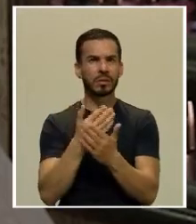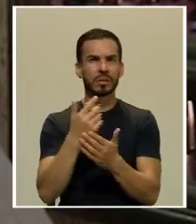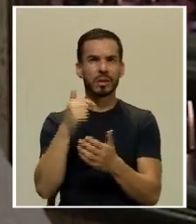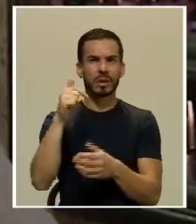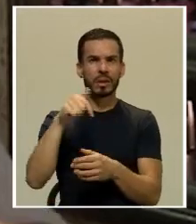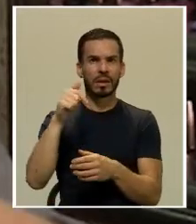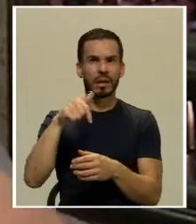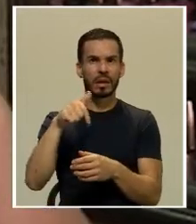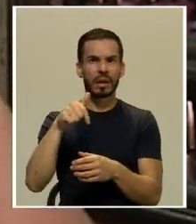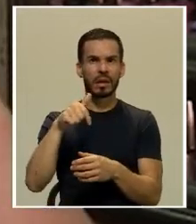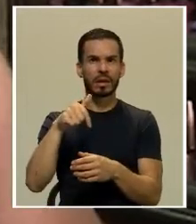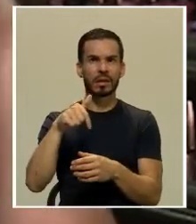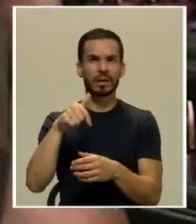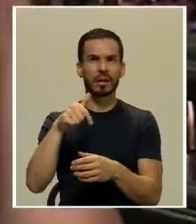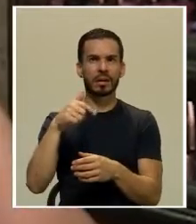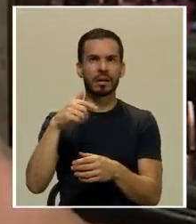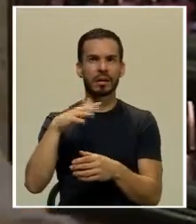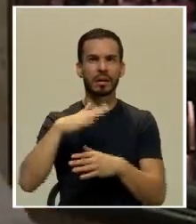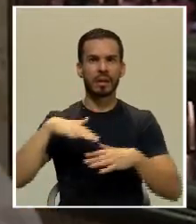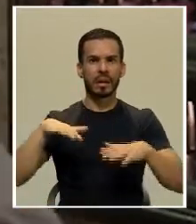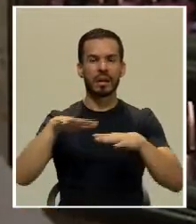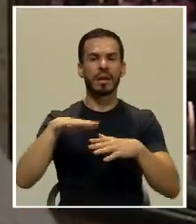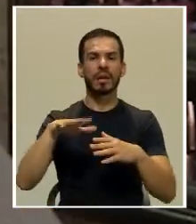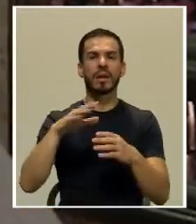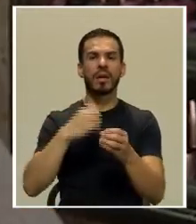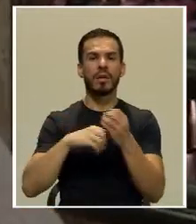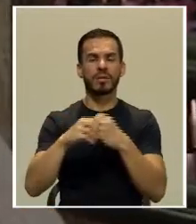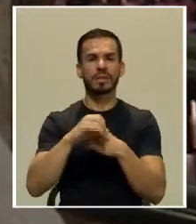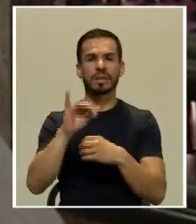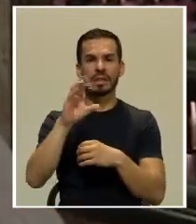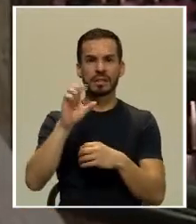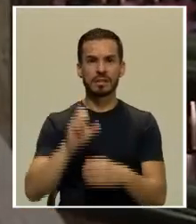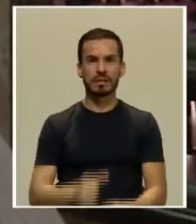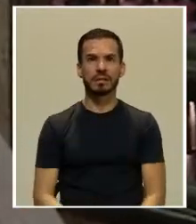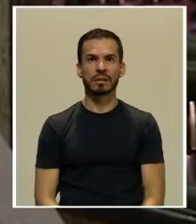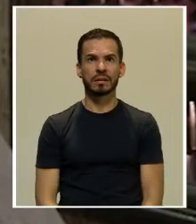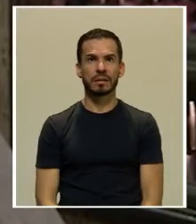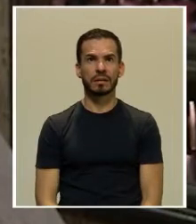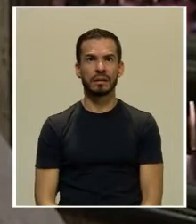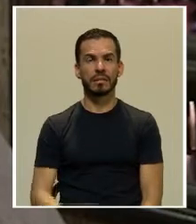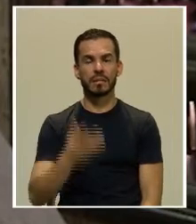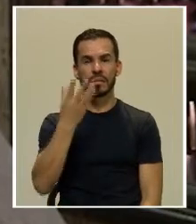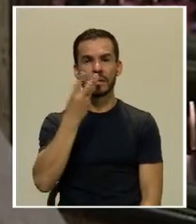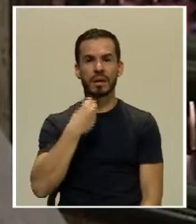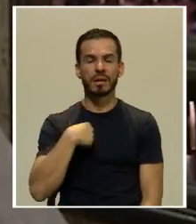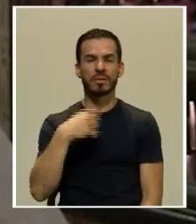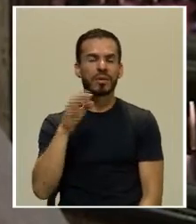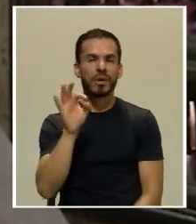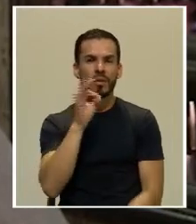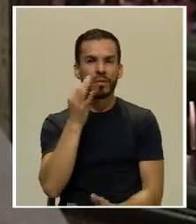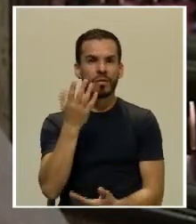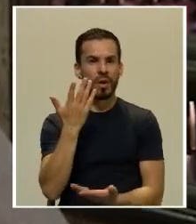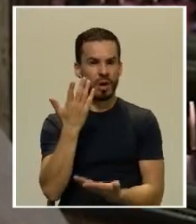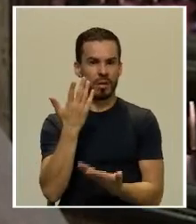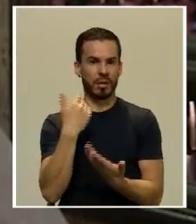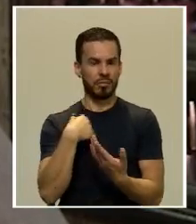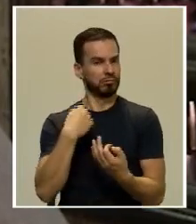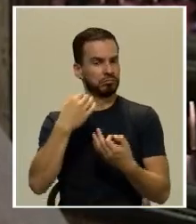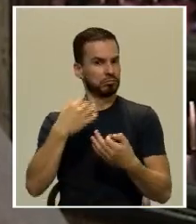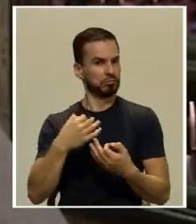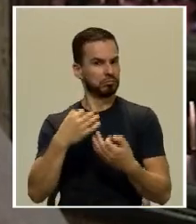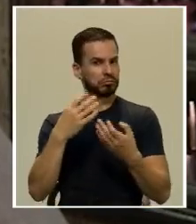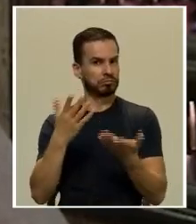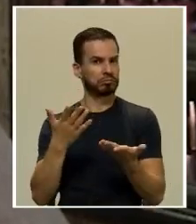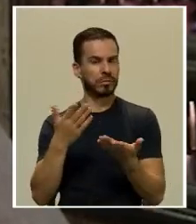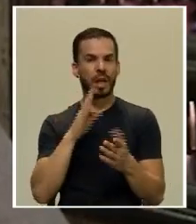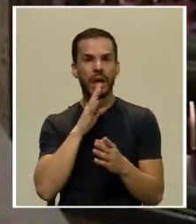acá en las secciones del ICE y todo eso. Y me dijeron de una manera muy diplomática,